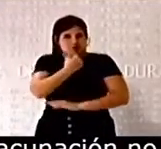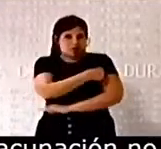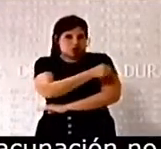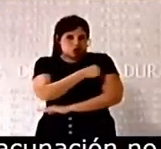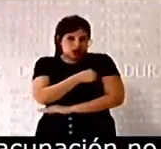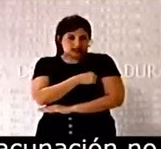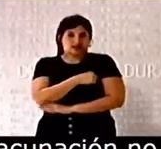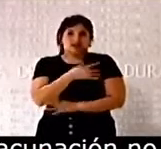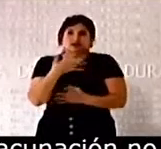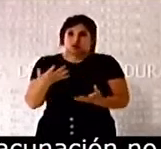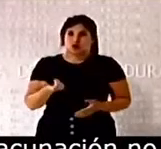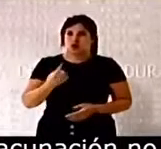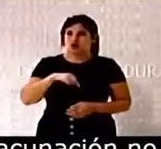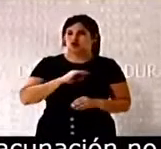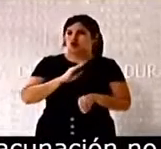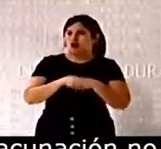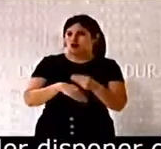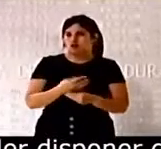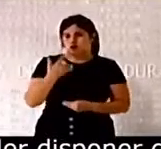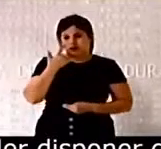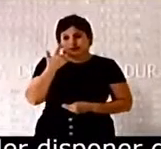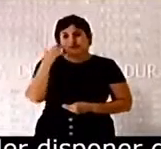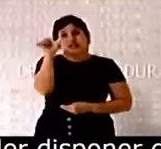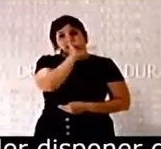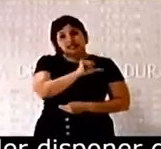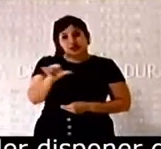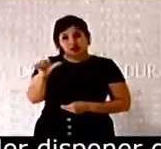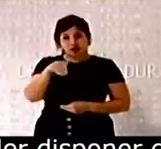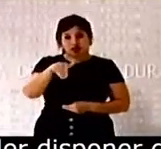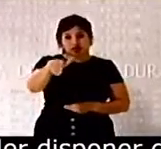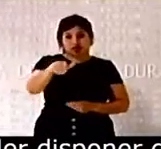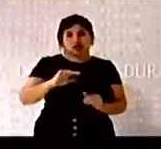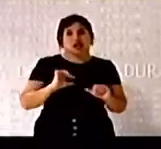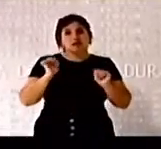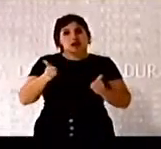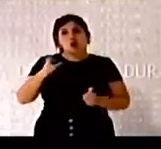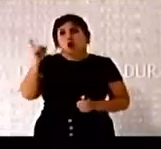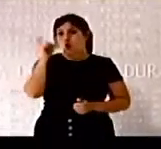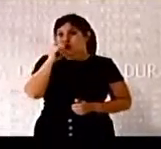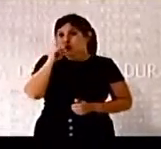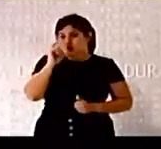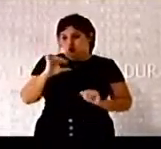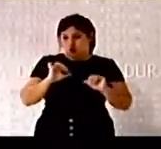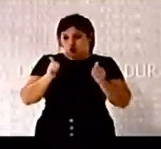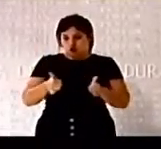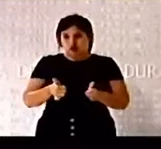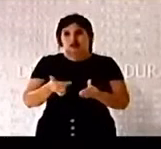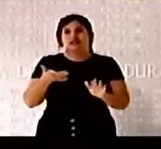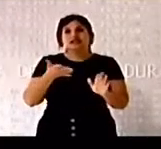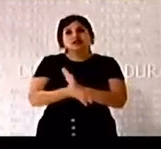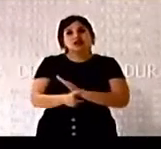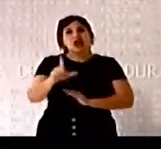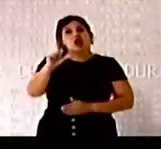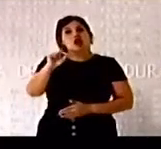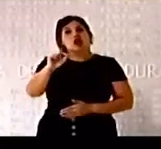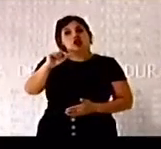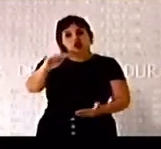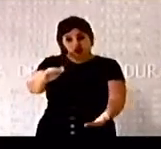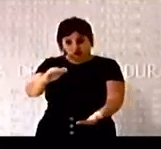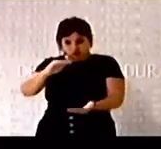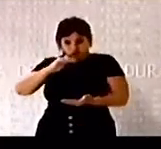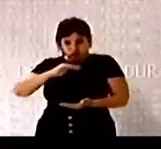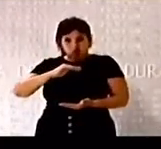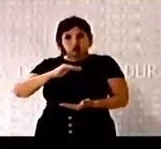hacer. La semana que viene, que empieza el mes de junio, se duplican las dosis que llegan solo de